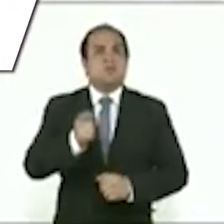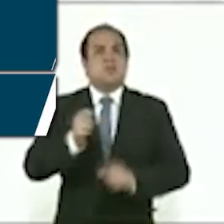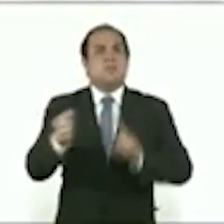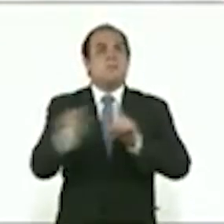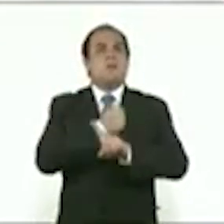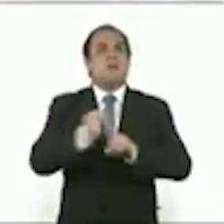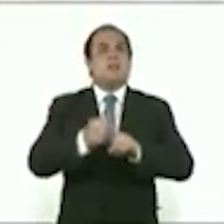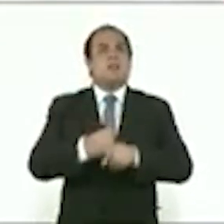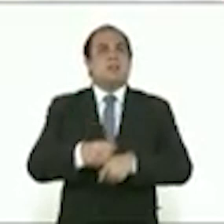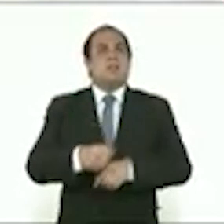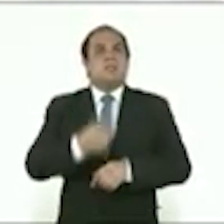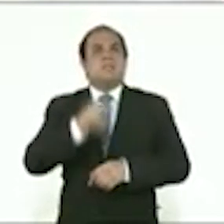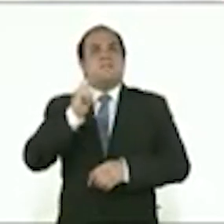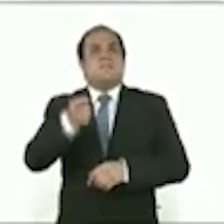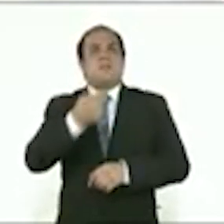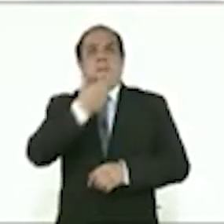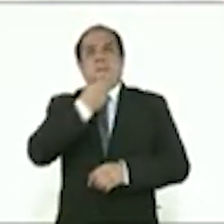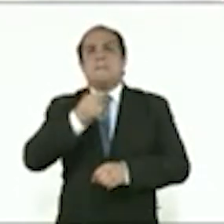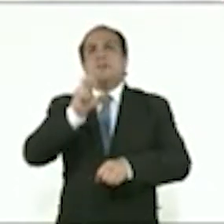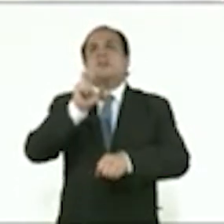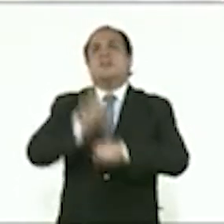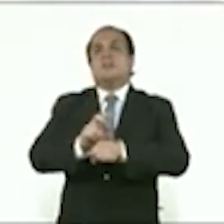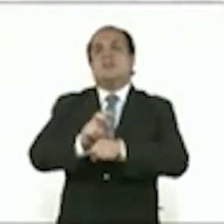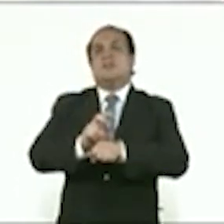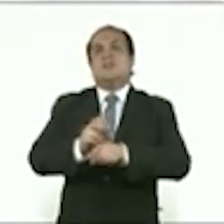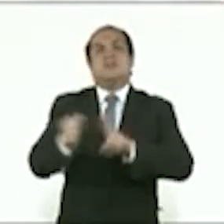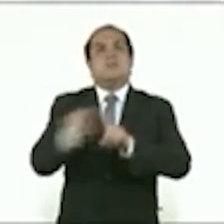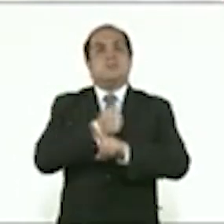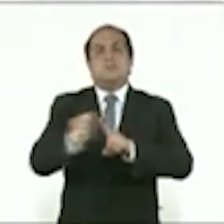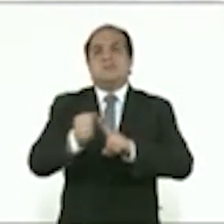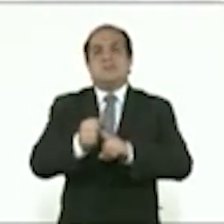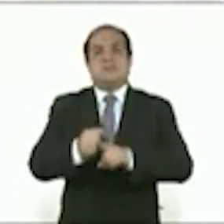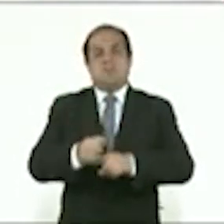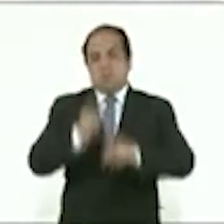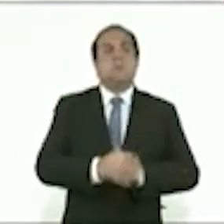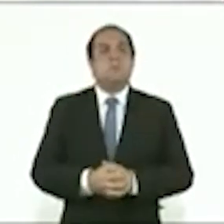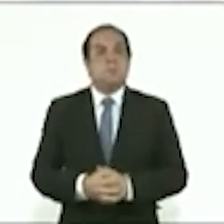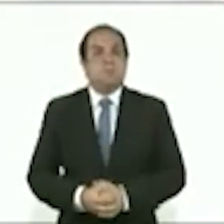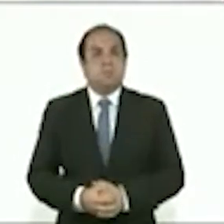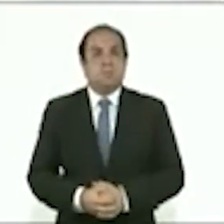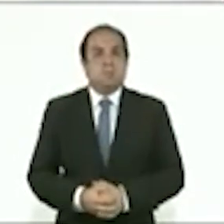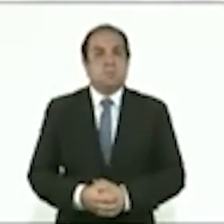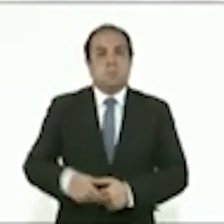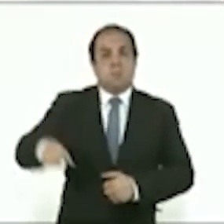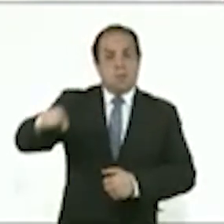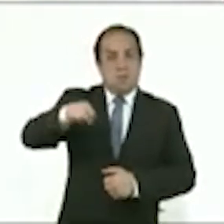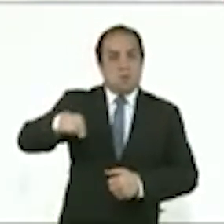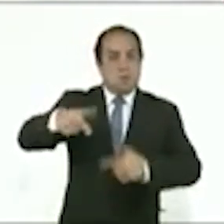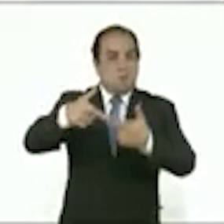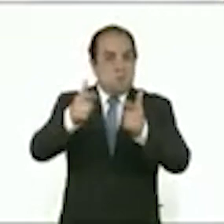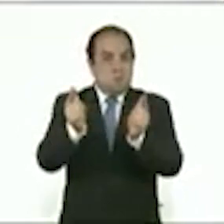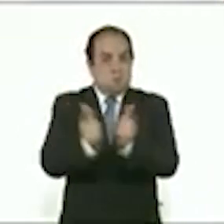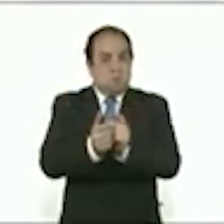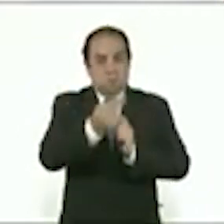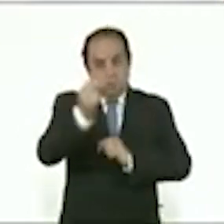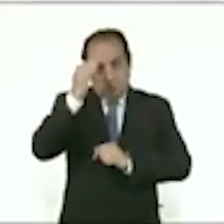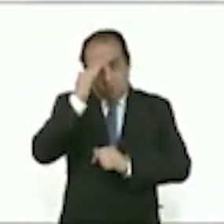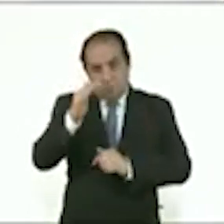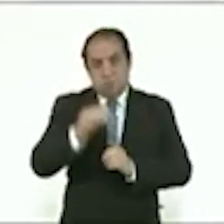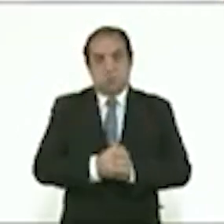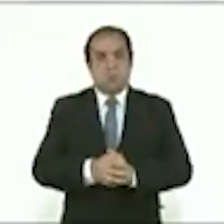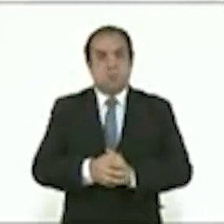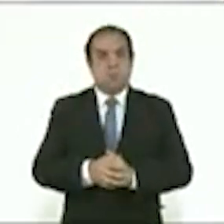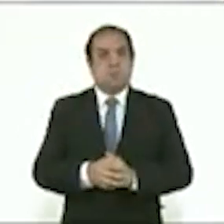machista, si lo quieren poner así. La violencia no tiene que ver con los derechos de las mujeres. Pues son grupos que, como ustedes saben, pues